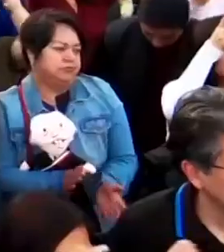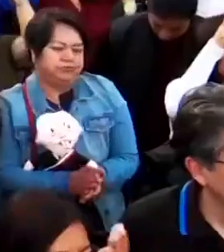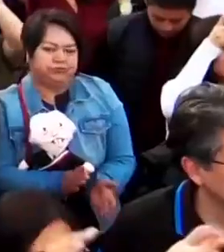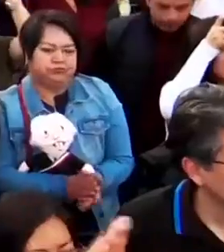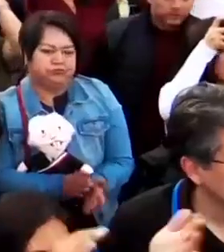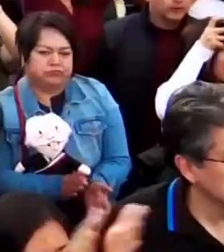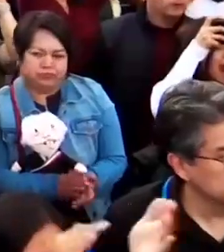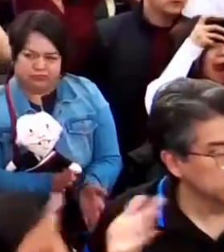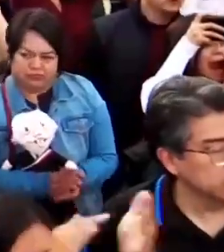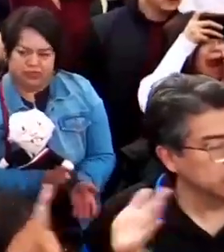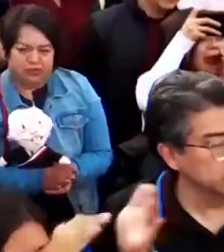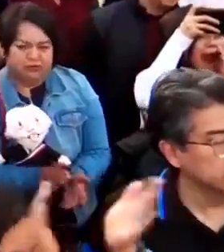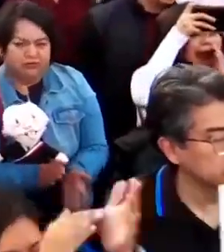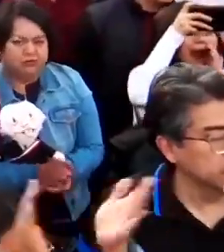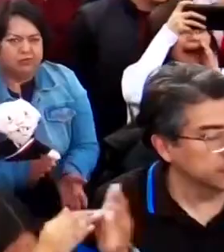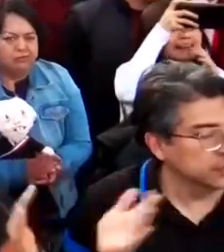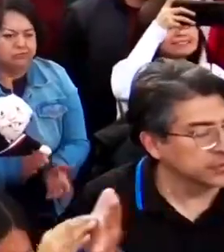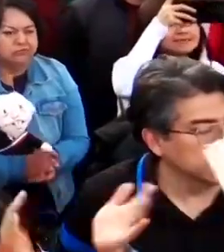oligarcas.